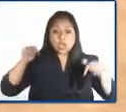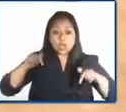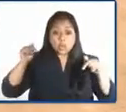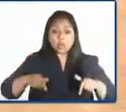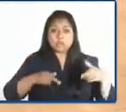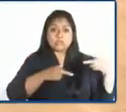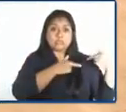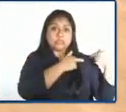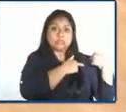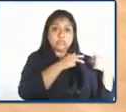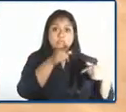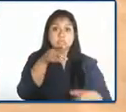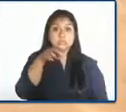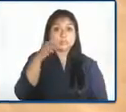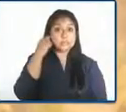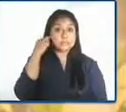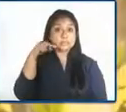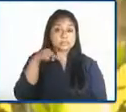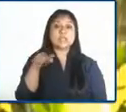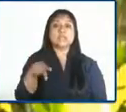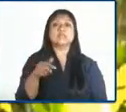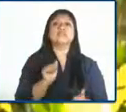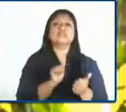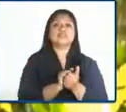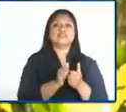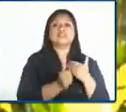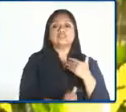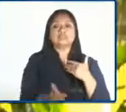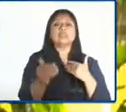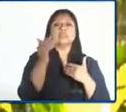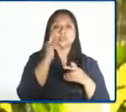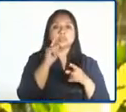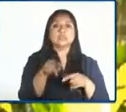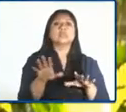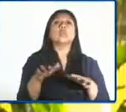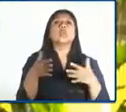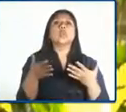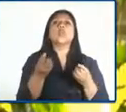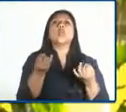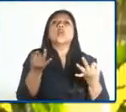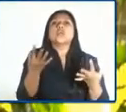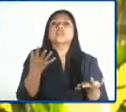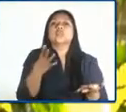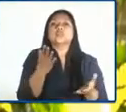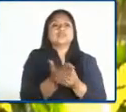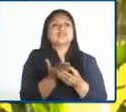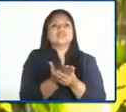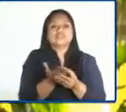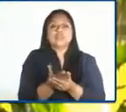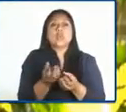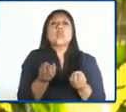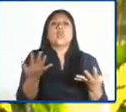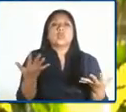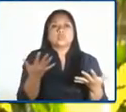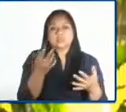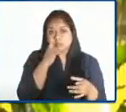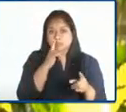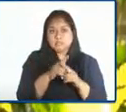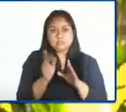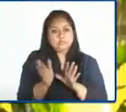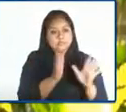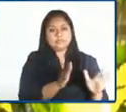como PGN que estén dándole acompañamiento y seguimiento? Y, pues, no hay que ocultar que realmente todas las